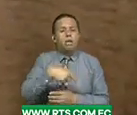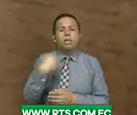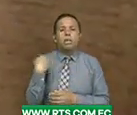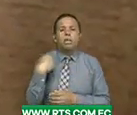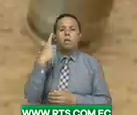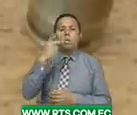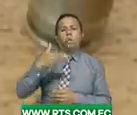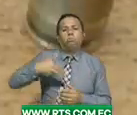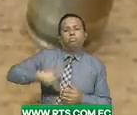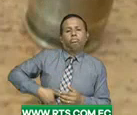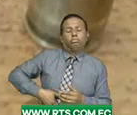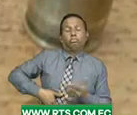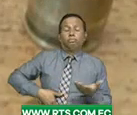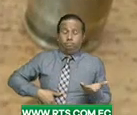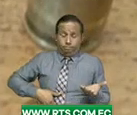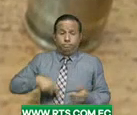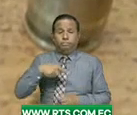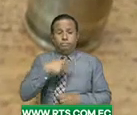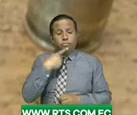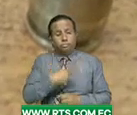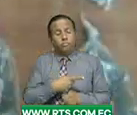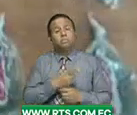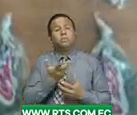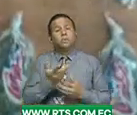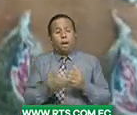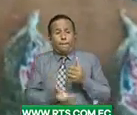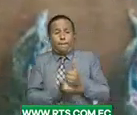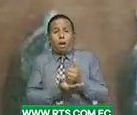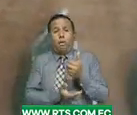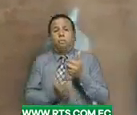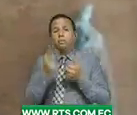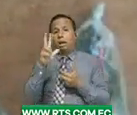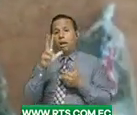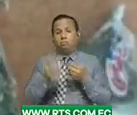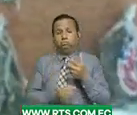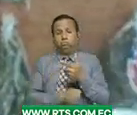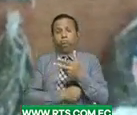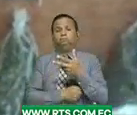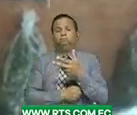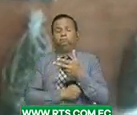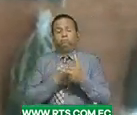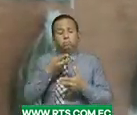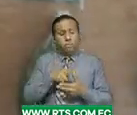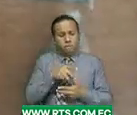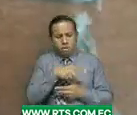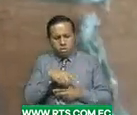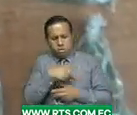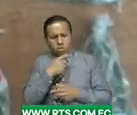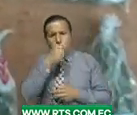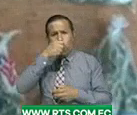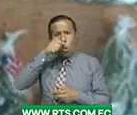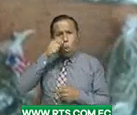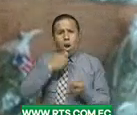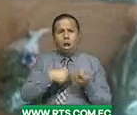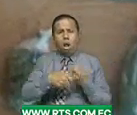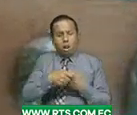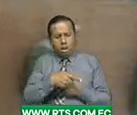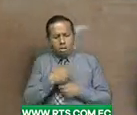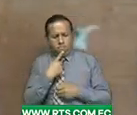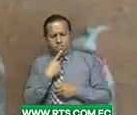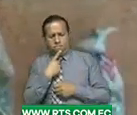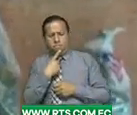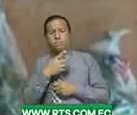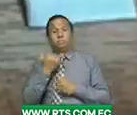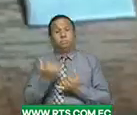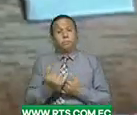fuego con tres proyectiles sin percutir y varias porciones de droga, la cual está siendo,